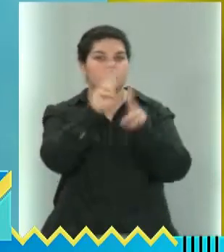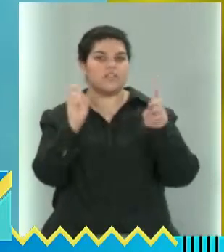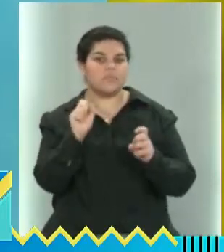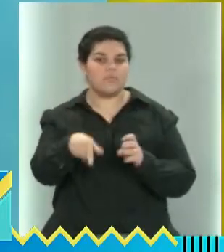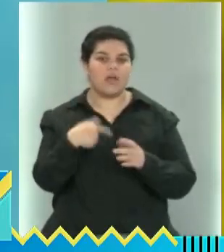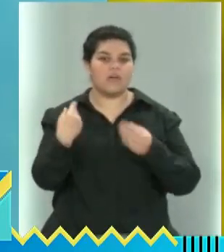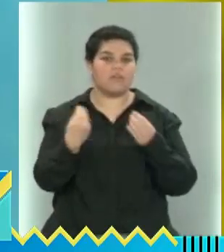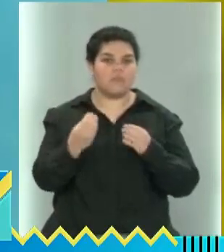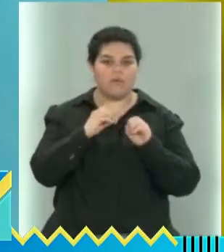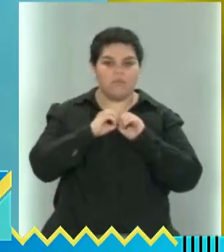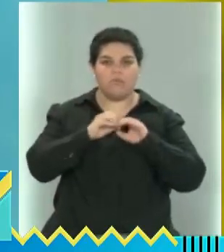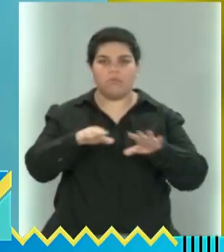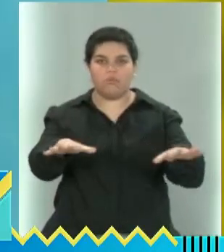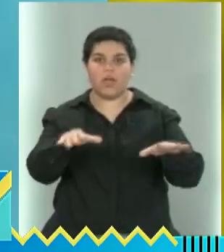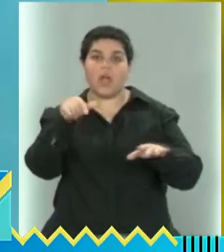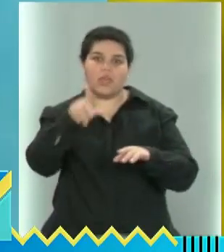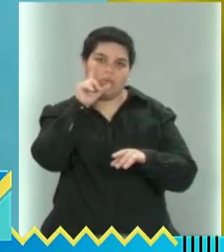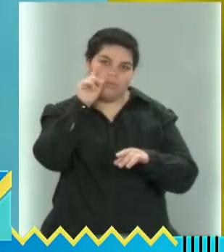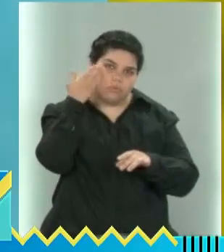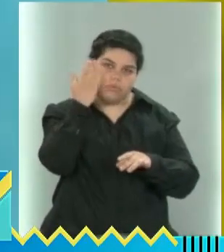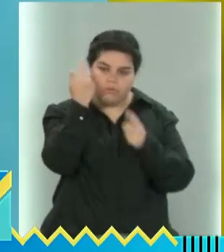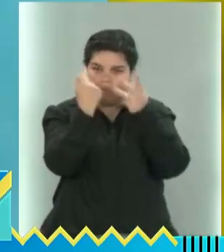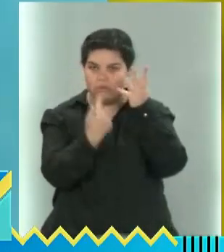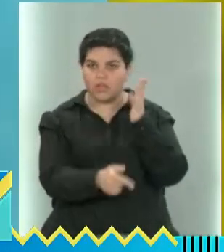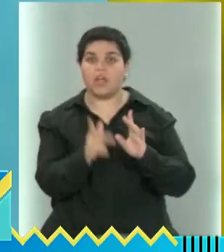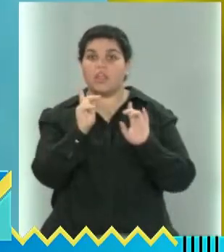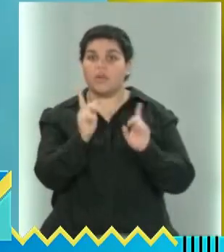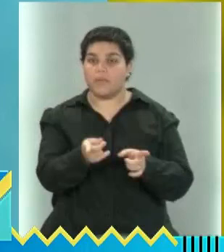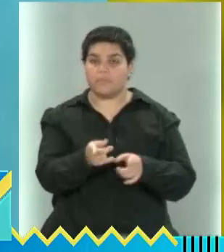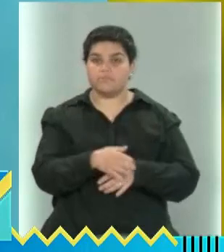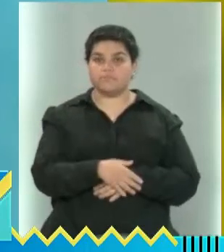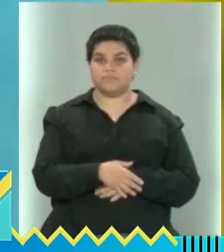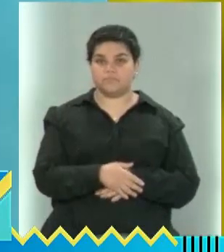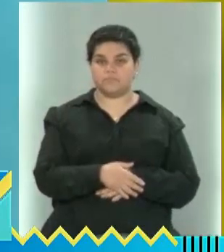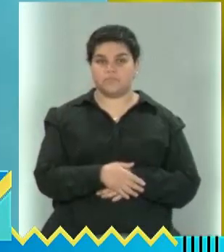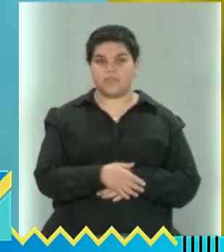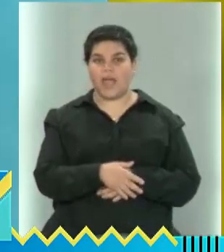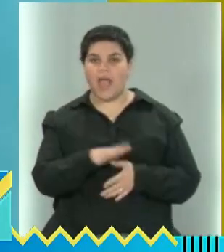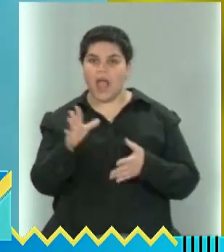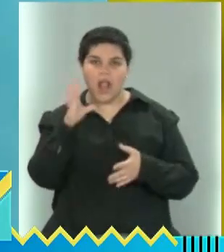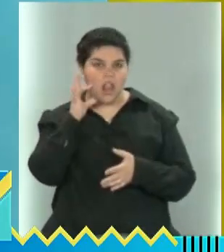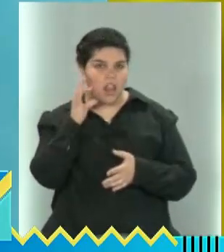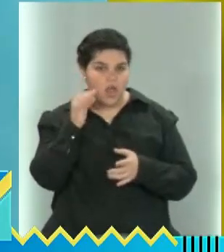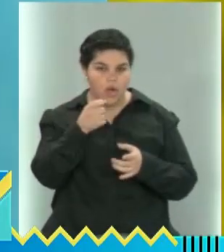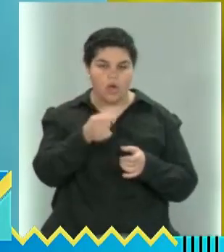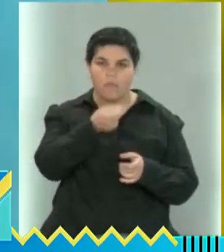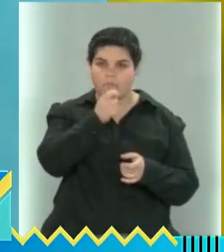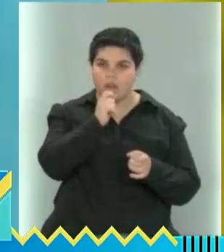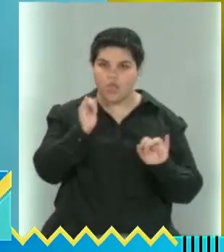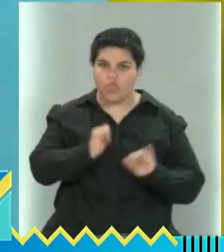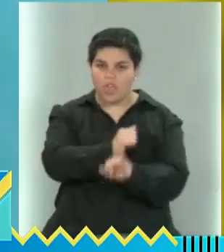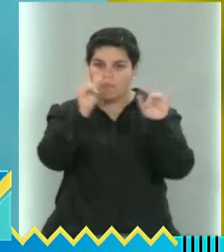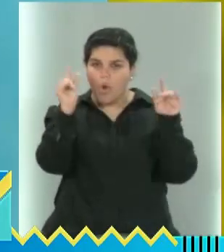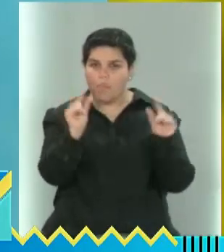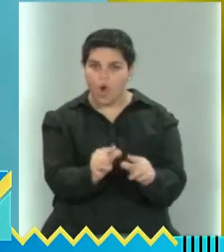esto justamente en las redes sociales y por otro lado, cierta, ¿cómo decirlo? Una poca cobertura periodística o mediática dentro